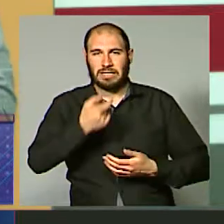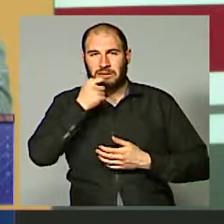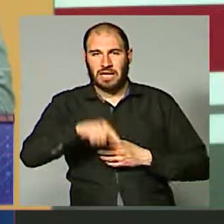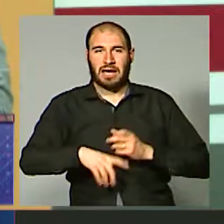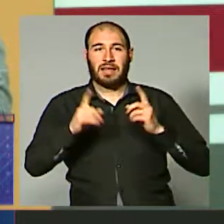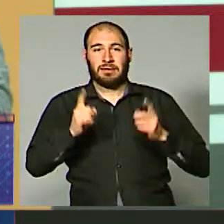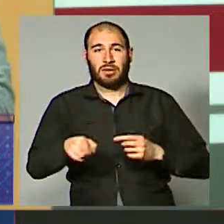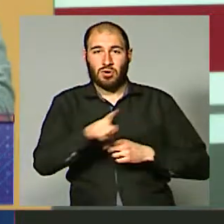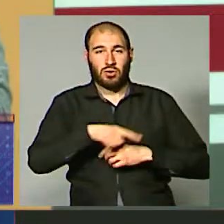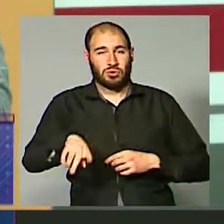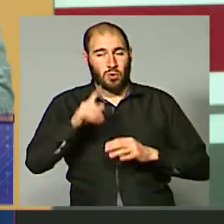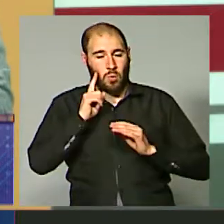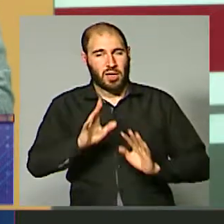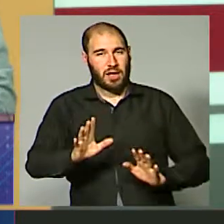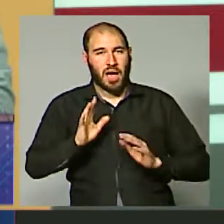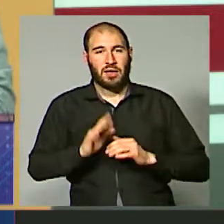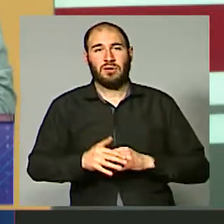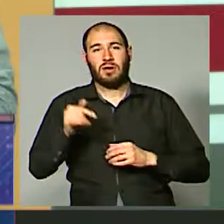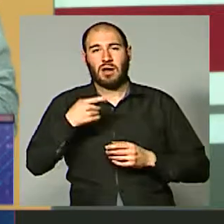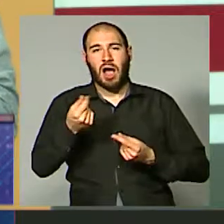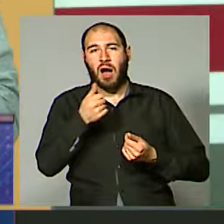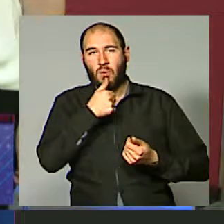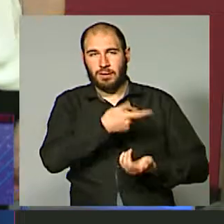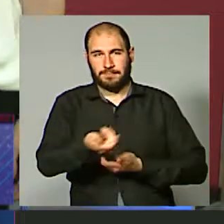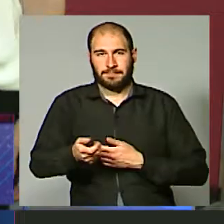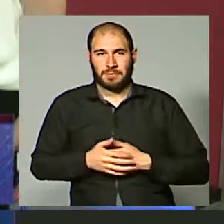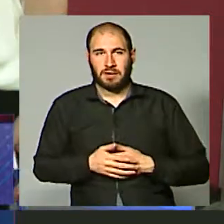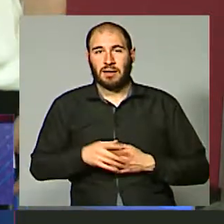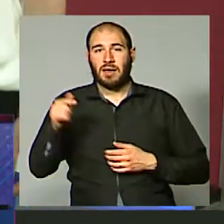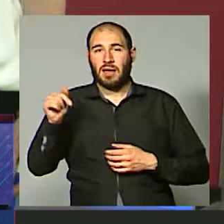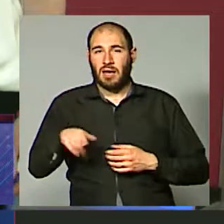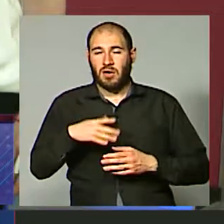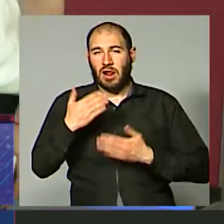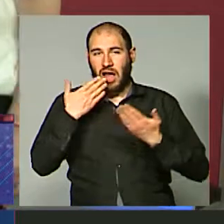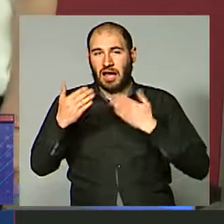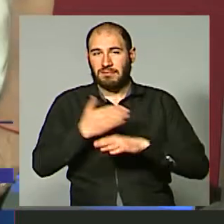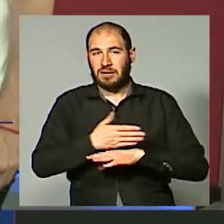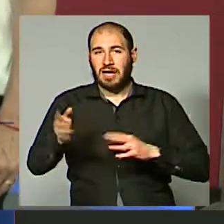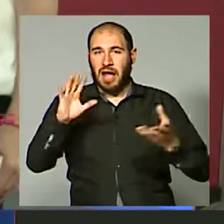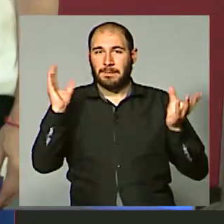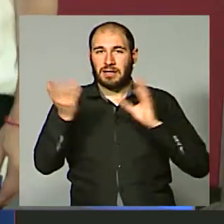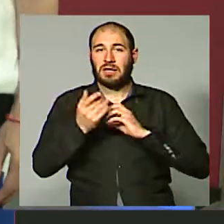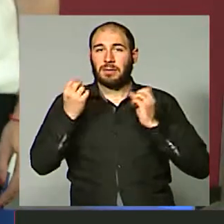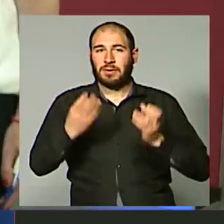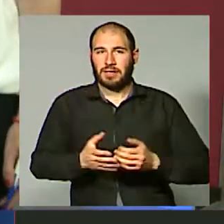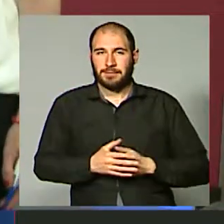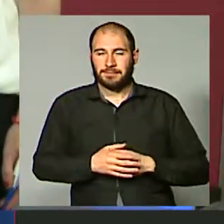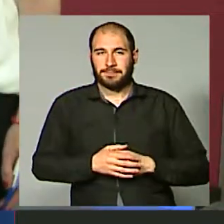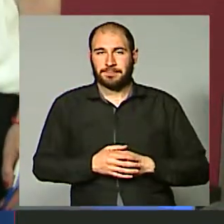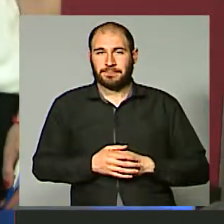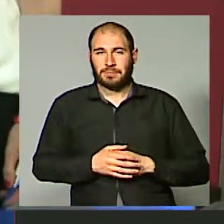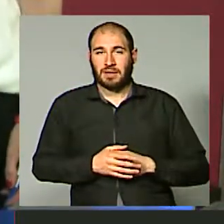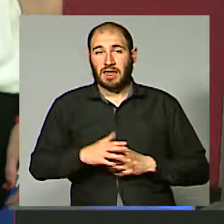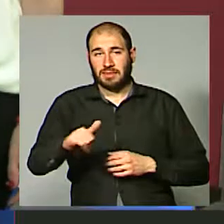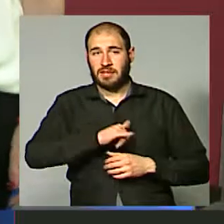la cual tenemos que prestar mucha atención a la hora de hacer el uso de agua. Bueno, ahora vamos a seguir hablando en este caso del medio ambiente porque hay